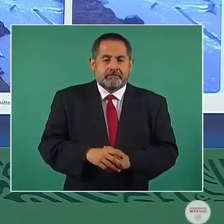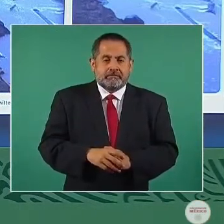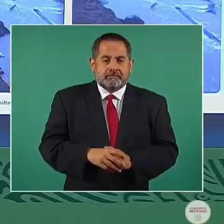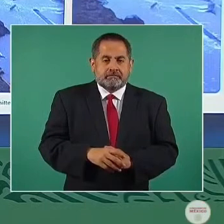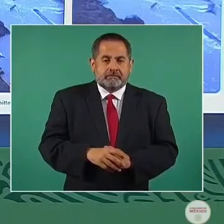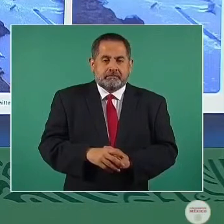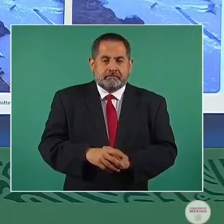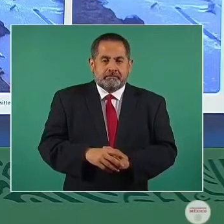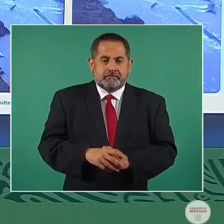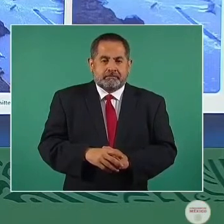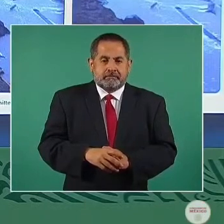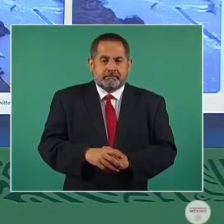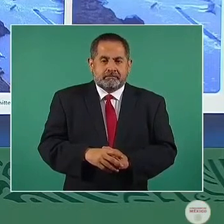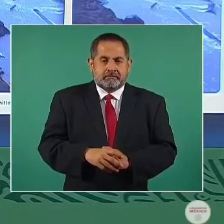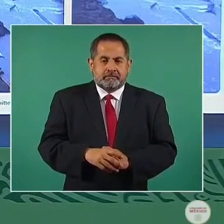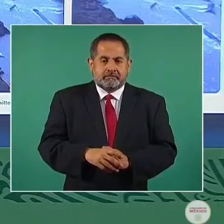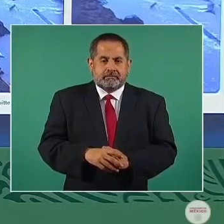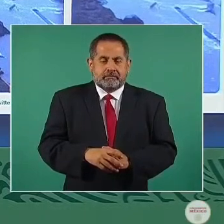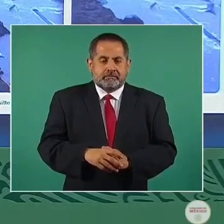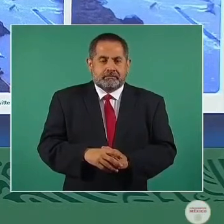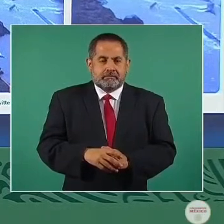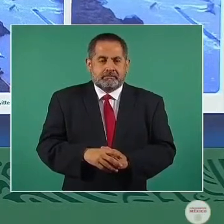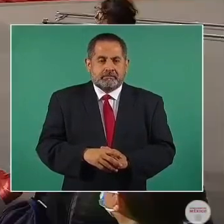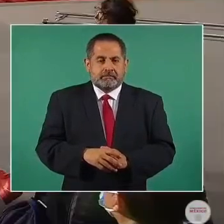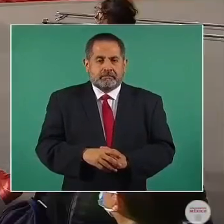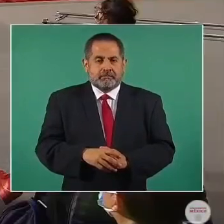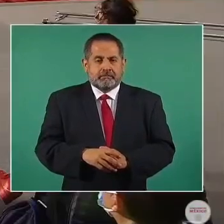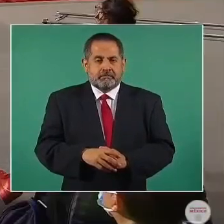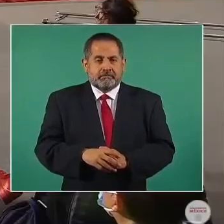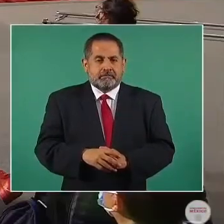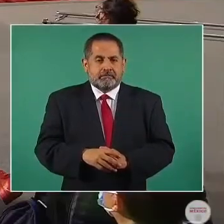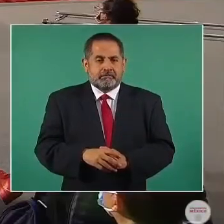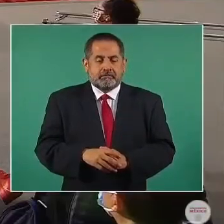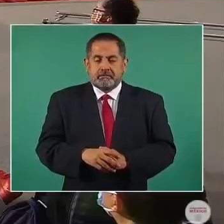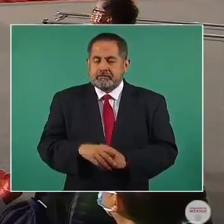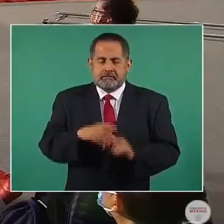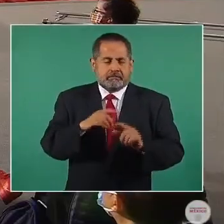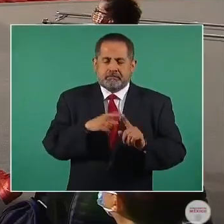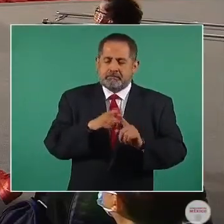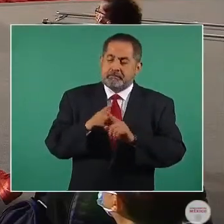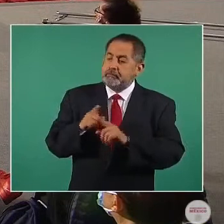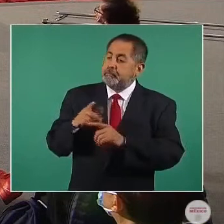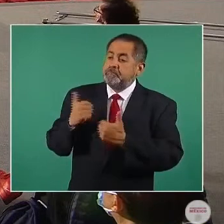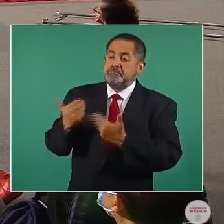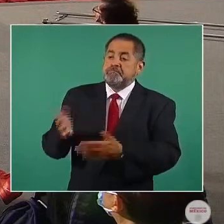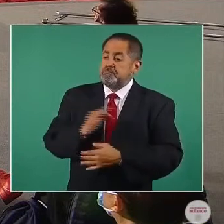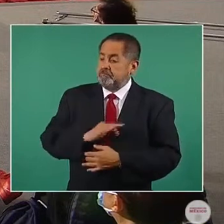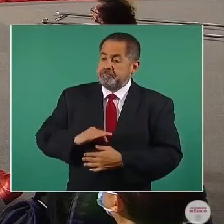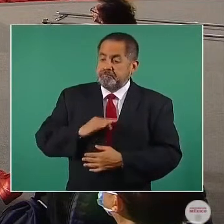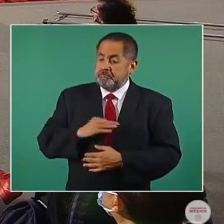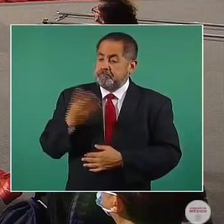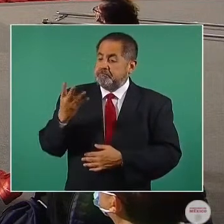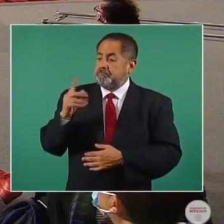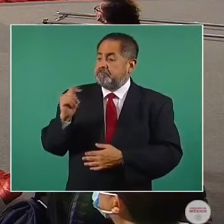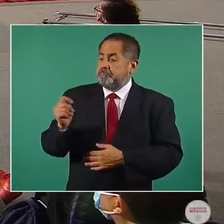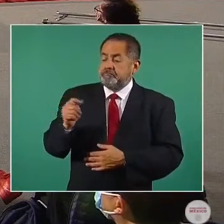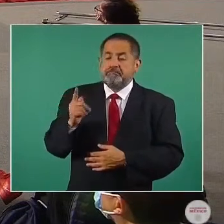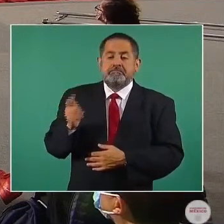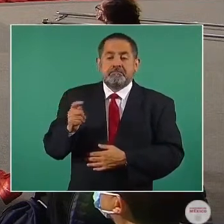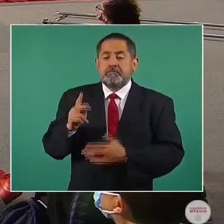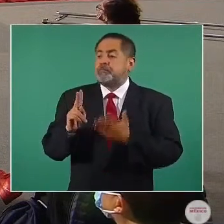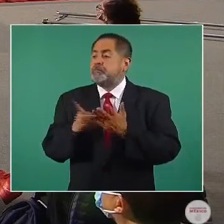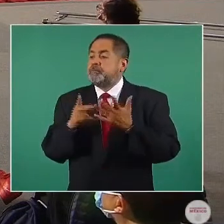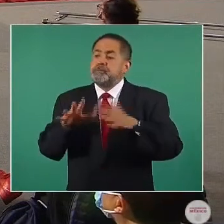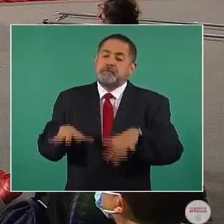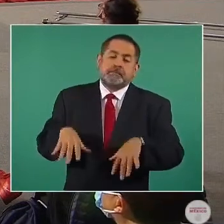Este otro es, no sé si, quiero felicitar a la 4T por